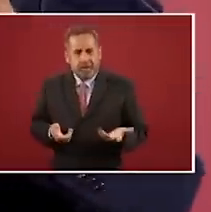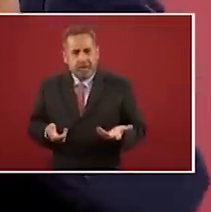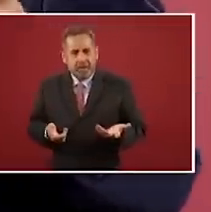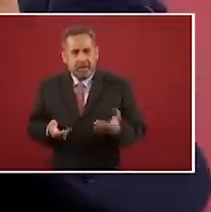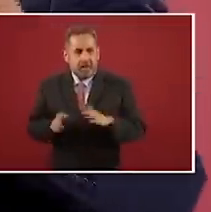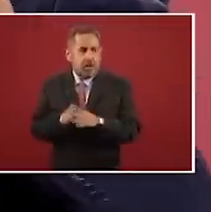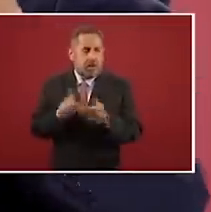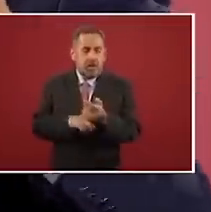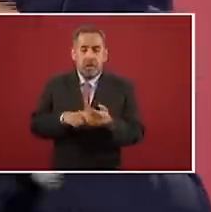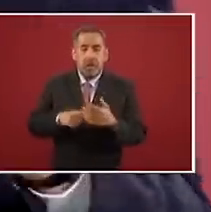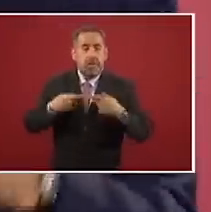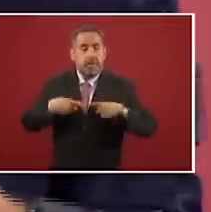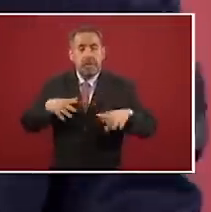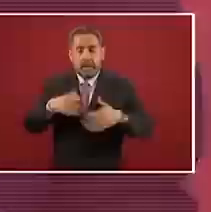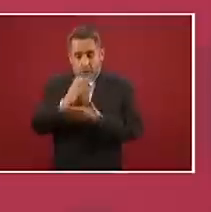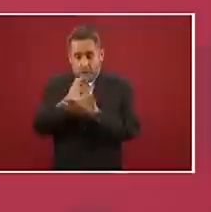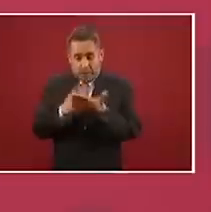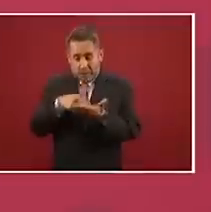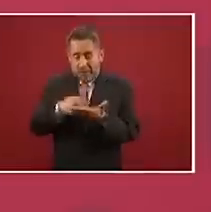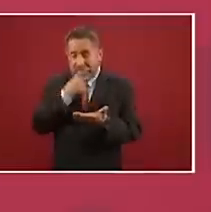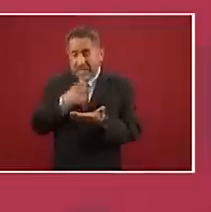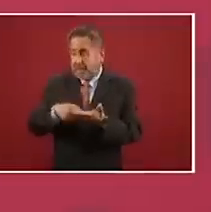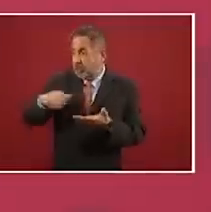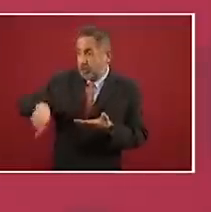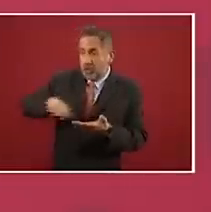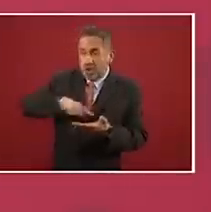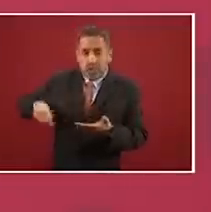de acuerdo al contrato, hay que pagarle.